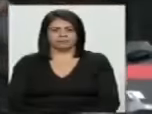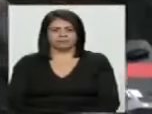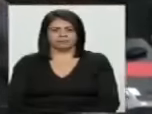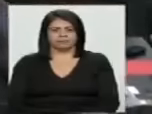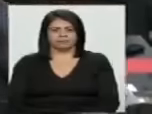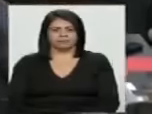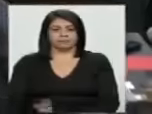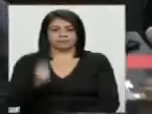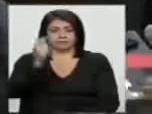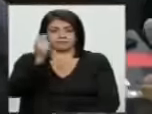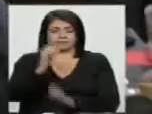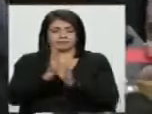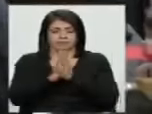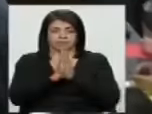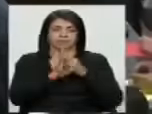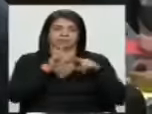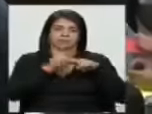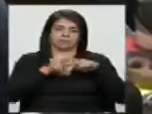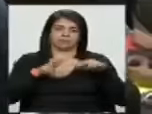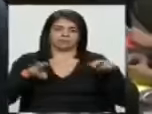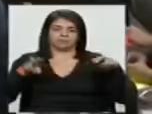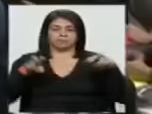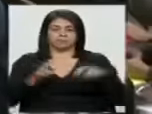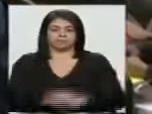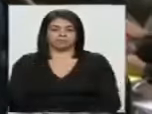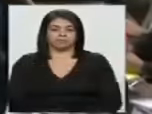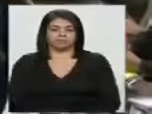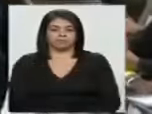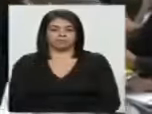Diputados, por favor, a sus curules.